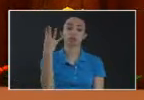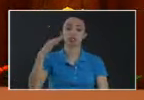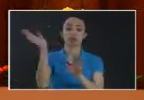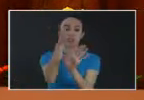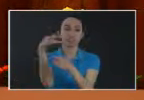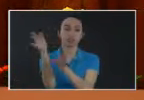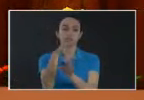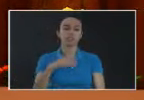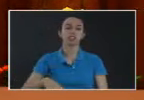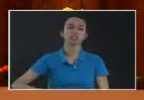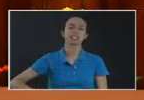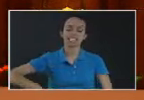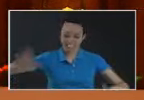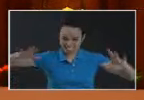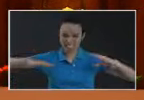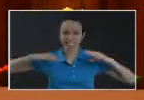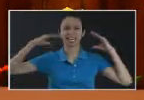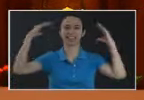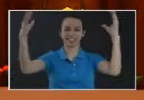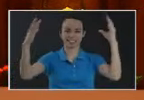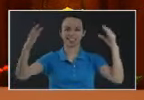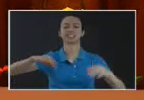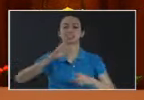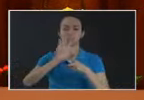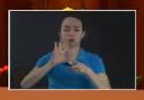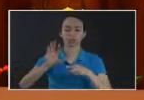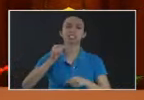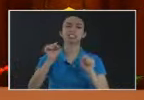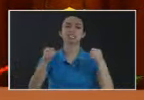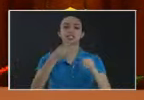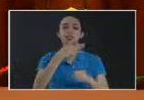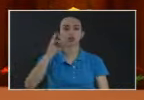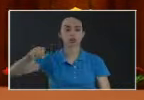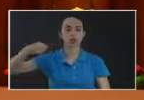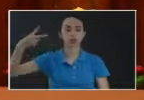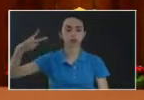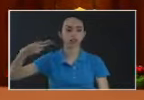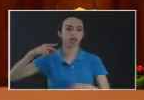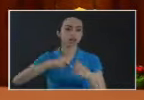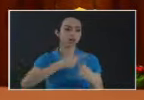vientos: grandes cosas ha hecho Jehová con este.